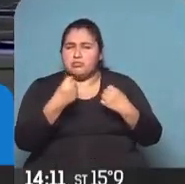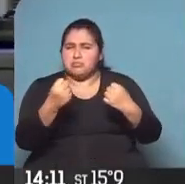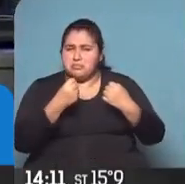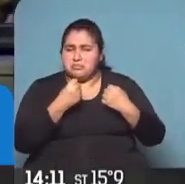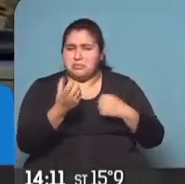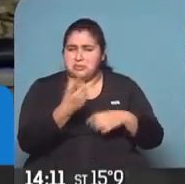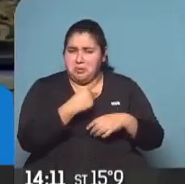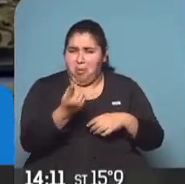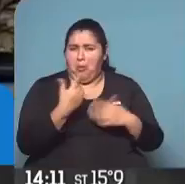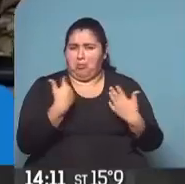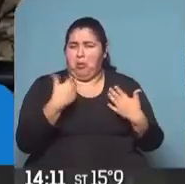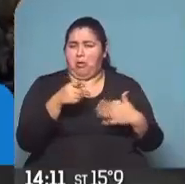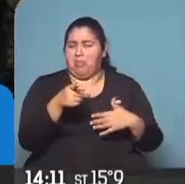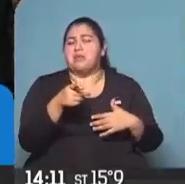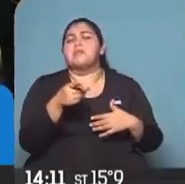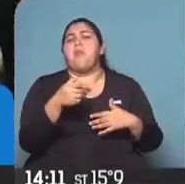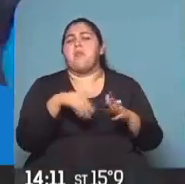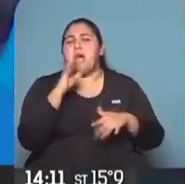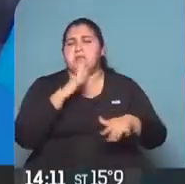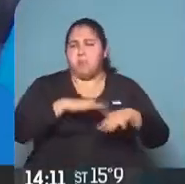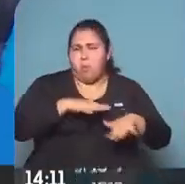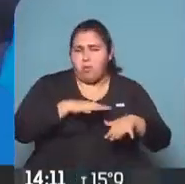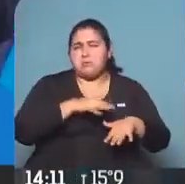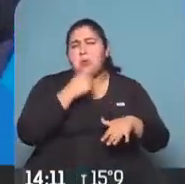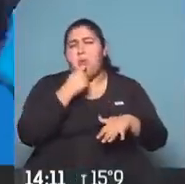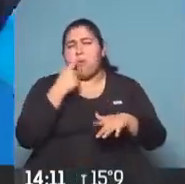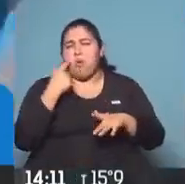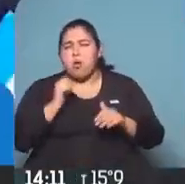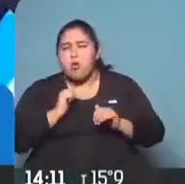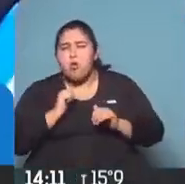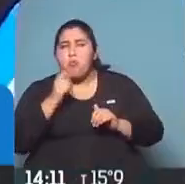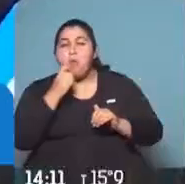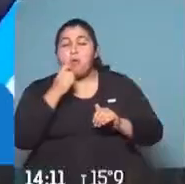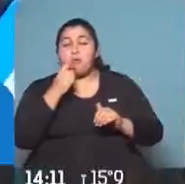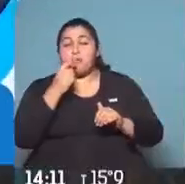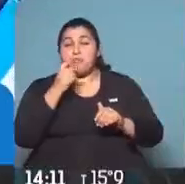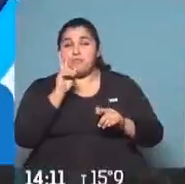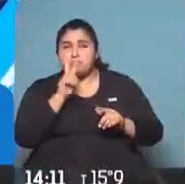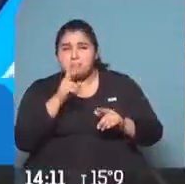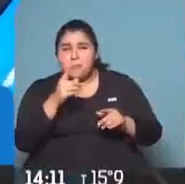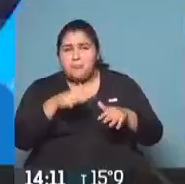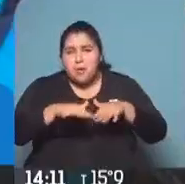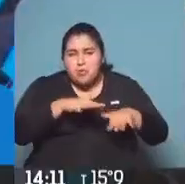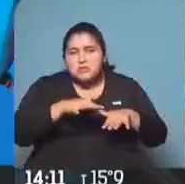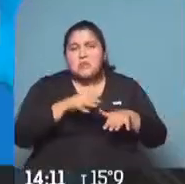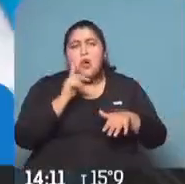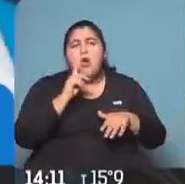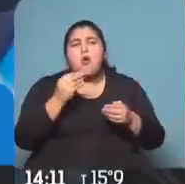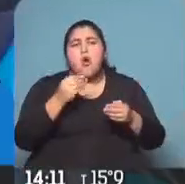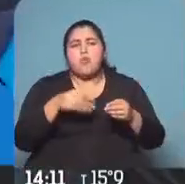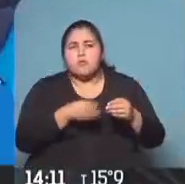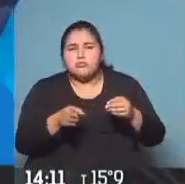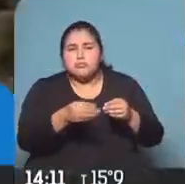transportable es ideal para otros considerados como el regimiento de asalto años para reposicionarlo en justo tiempo en el campo